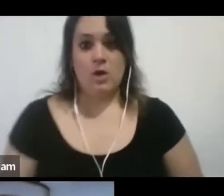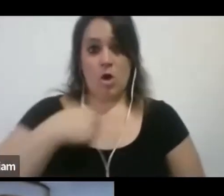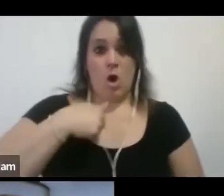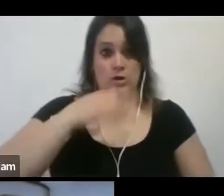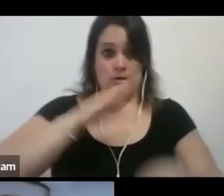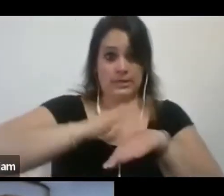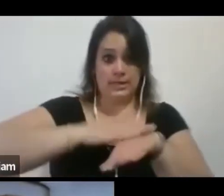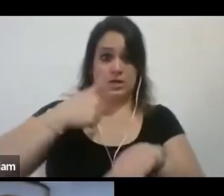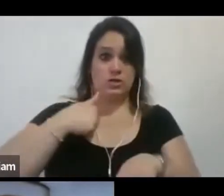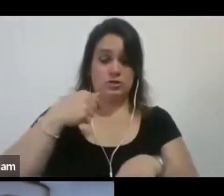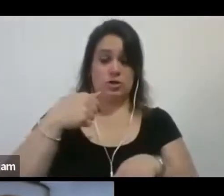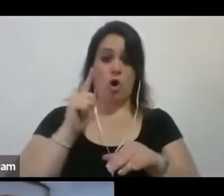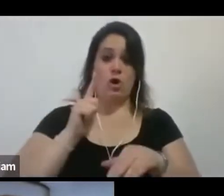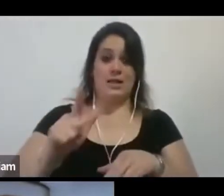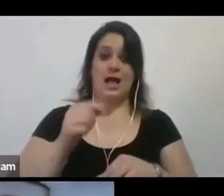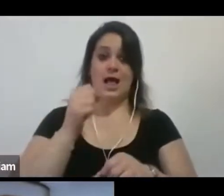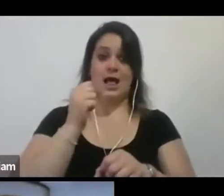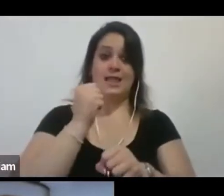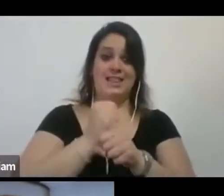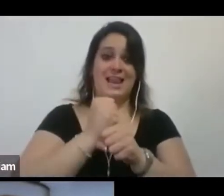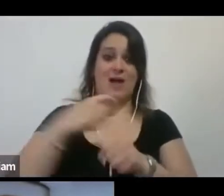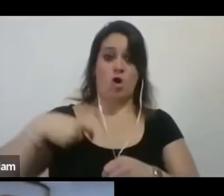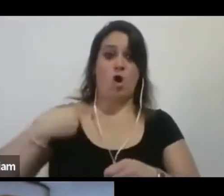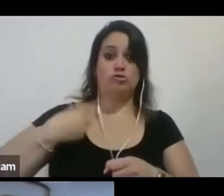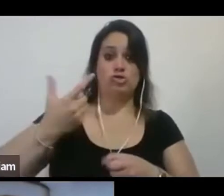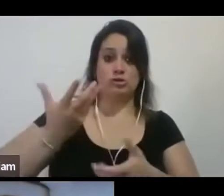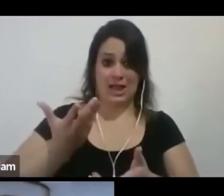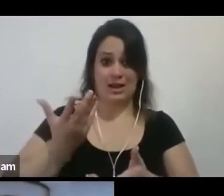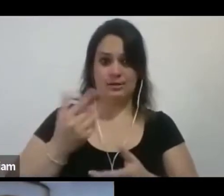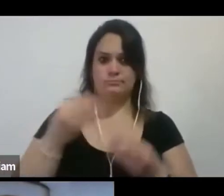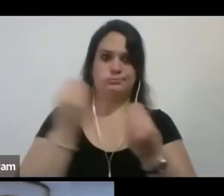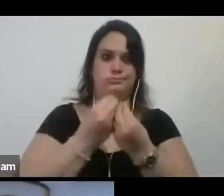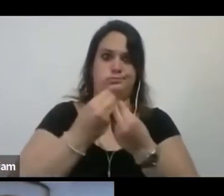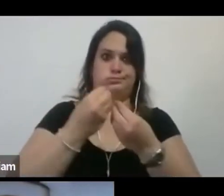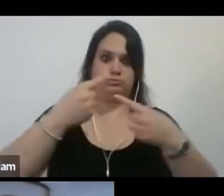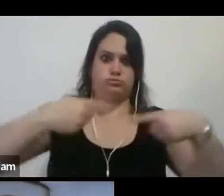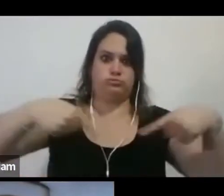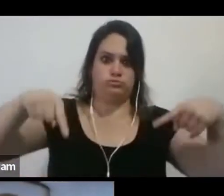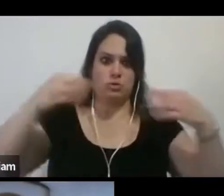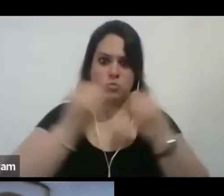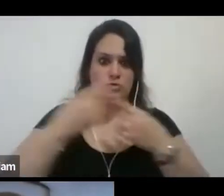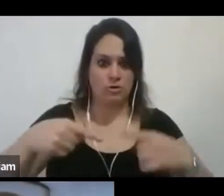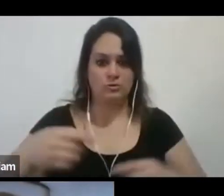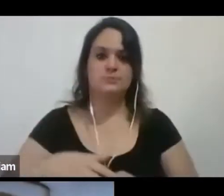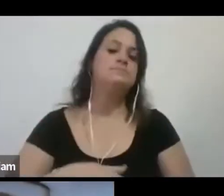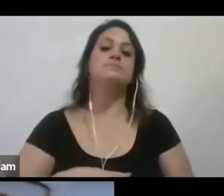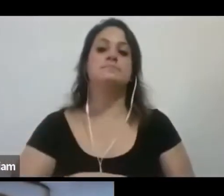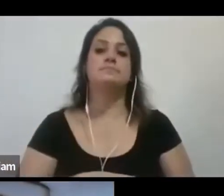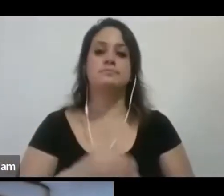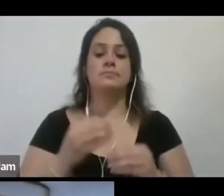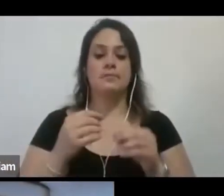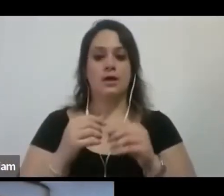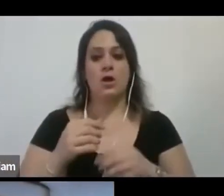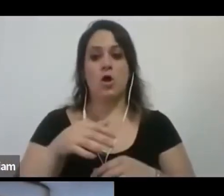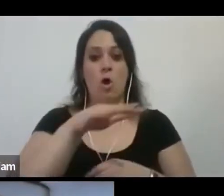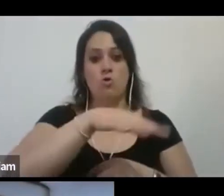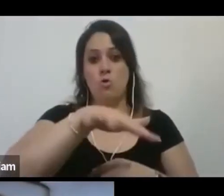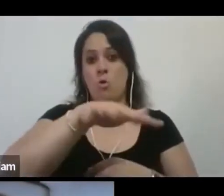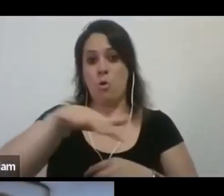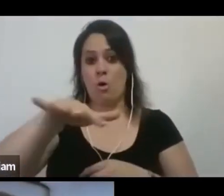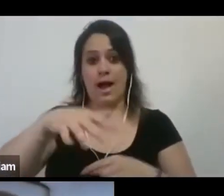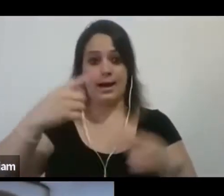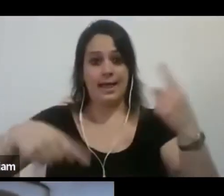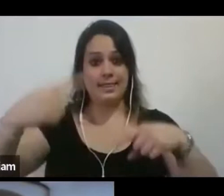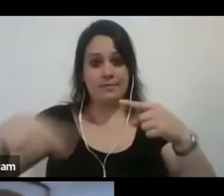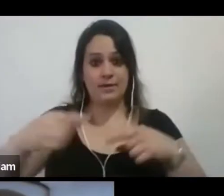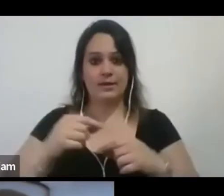como licenciada en trabajo social es diverso. He pasado por varios espacios dentro